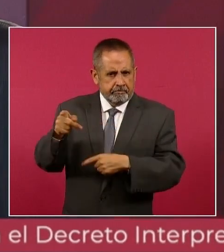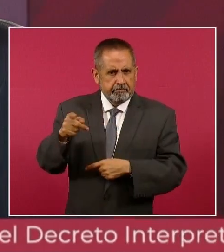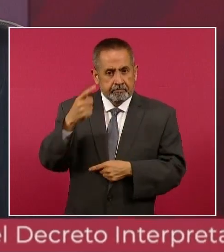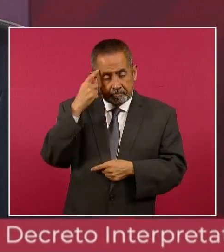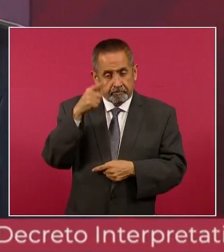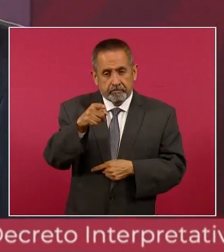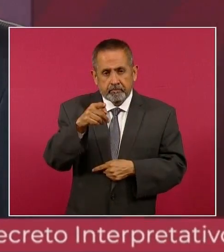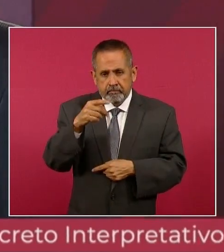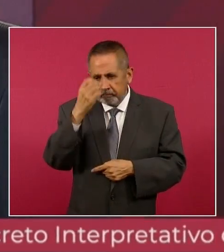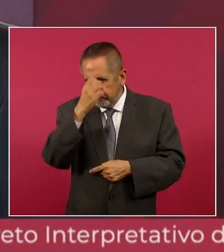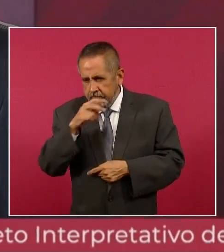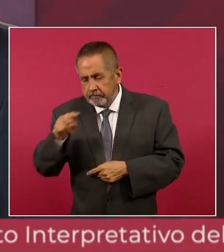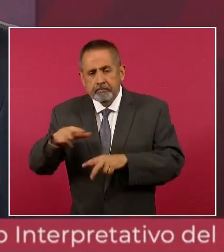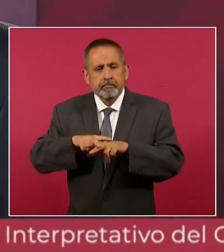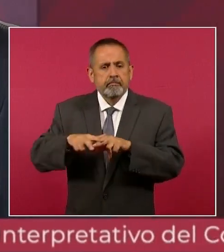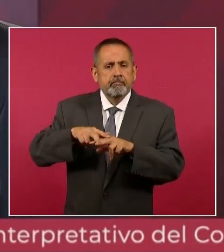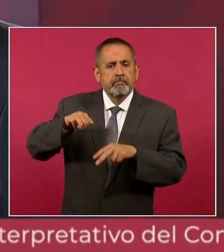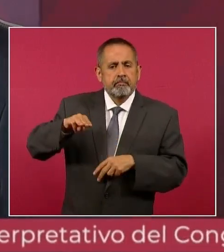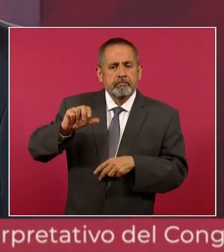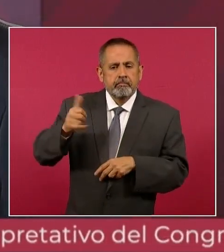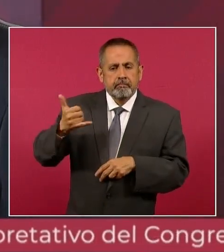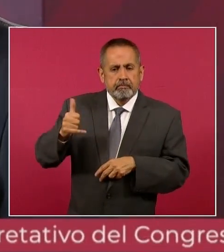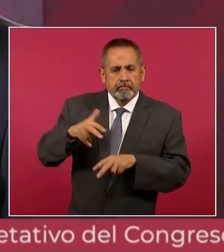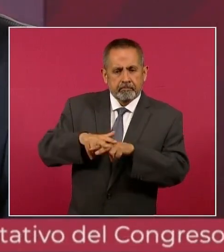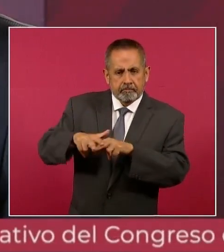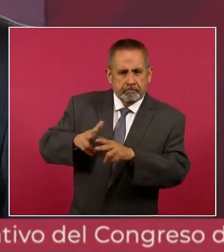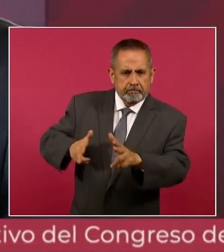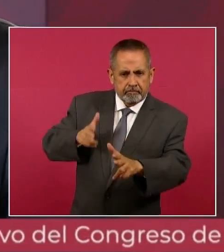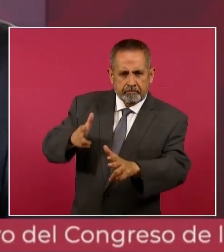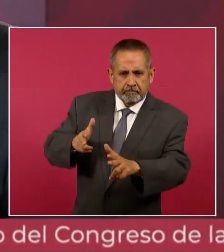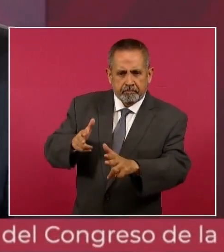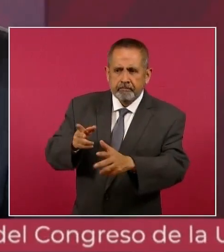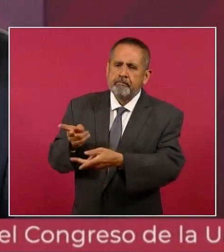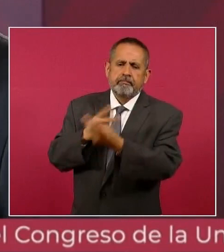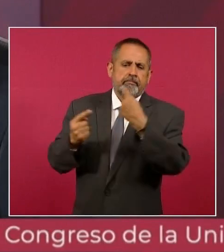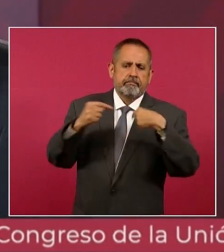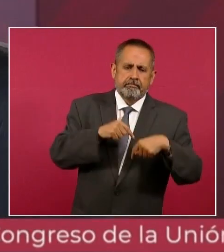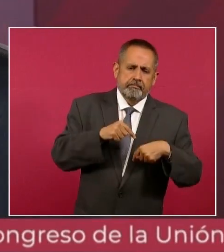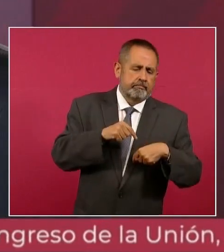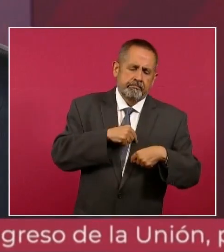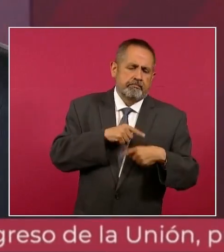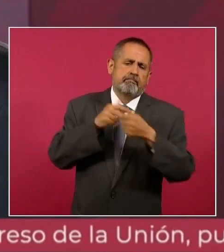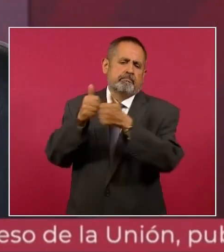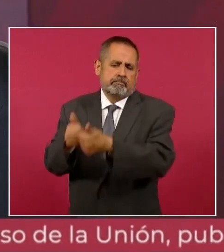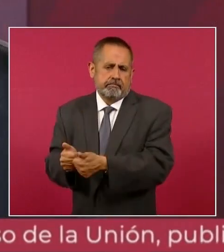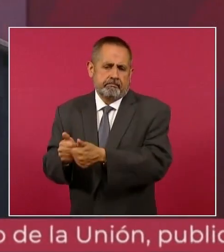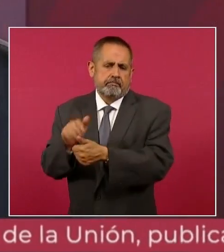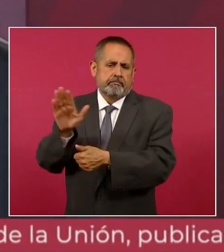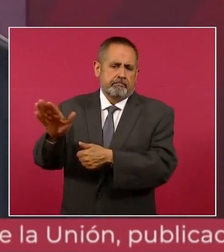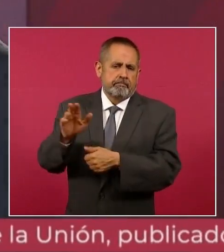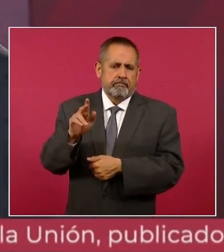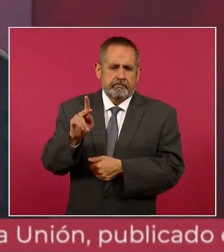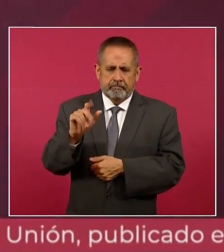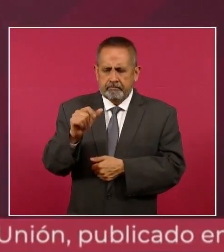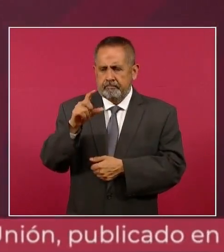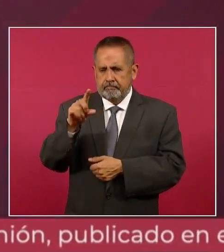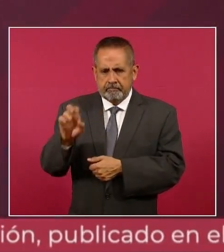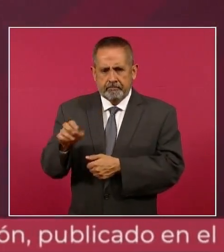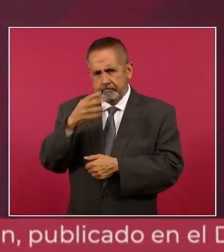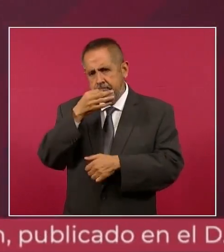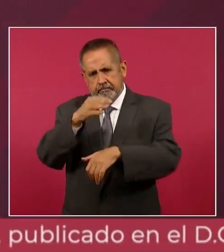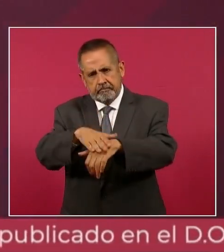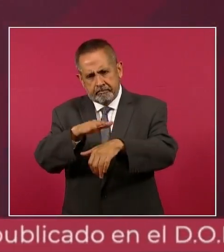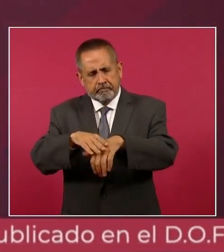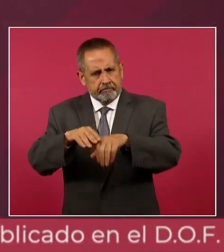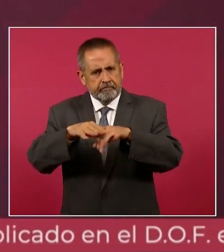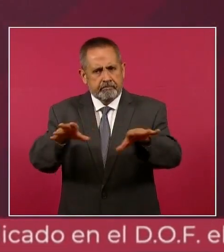para la evaluación del Tren Maya. Entonces ya no regreso, ya me quedo por allá. Entonces también para